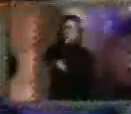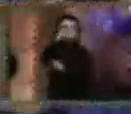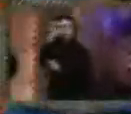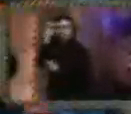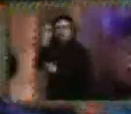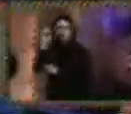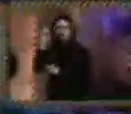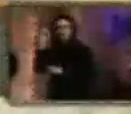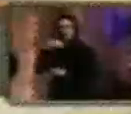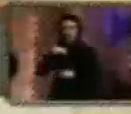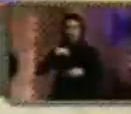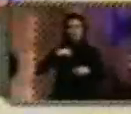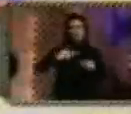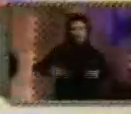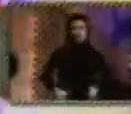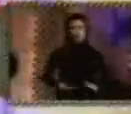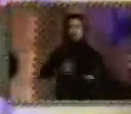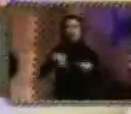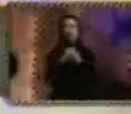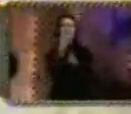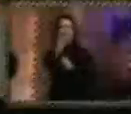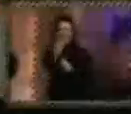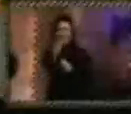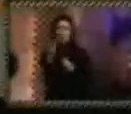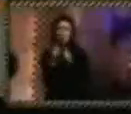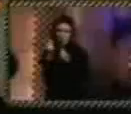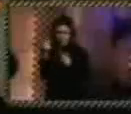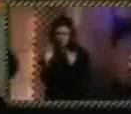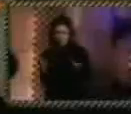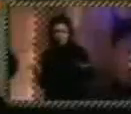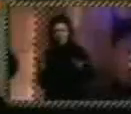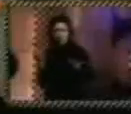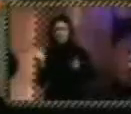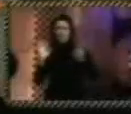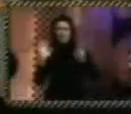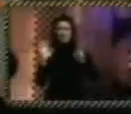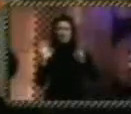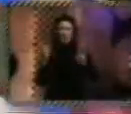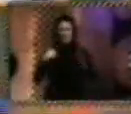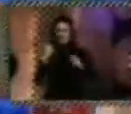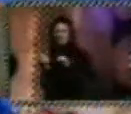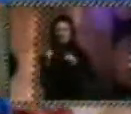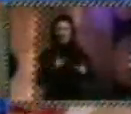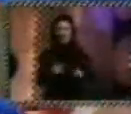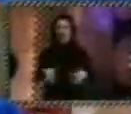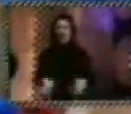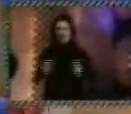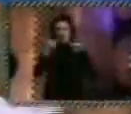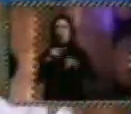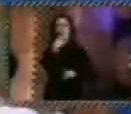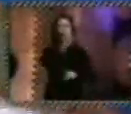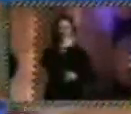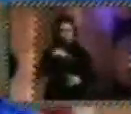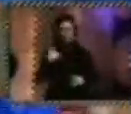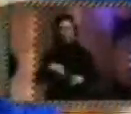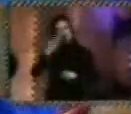Son tres hijos que tengo con ella y a ver si ninguno se parece a mí. Uno es chino, otro es negro y